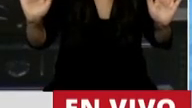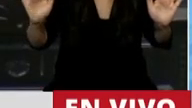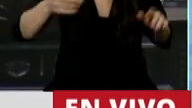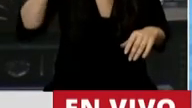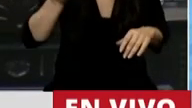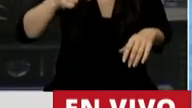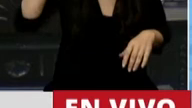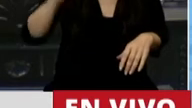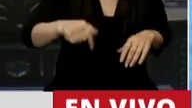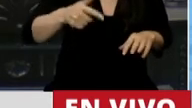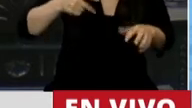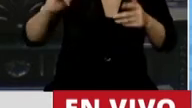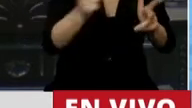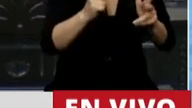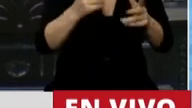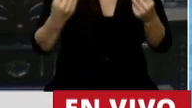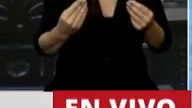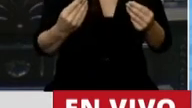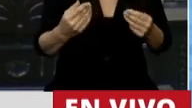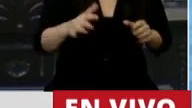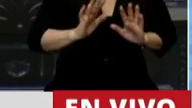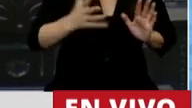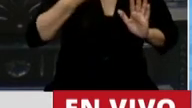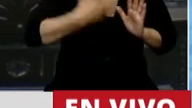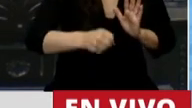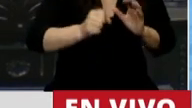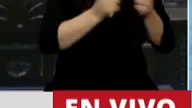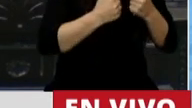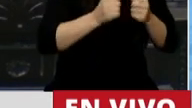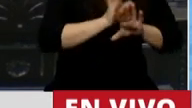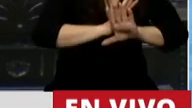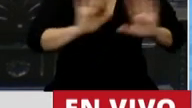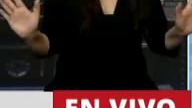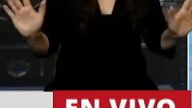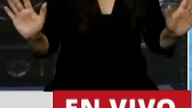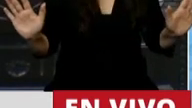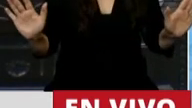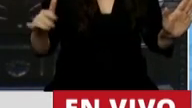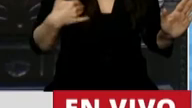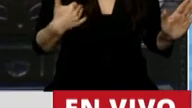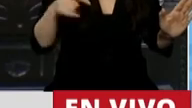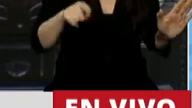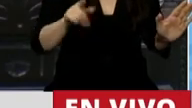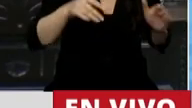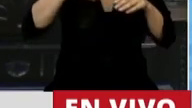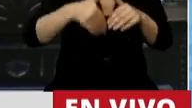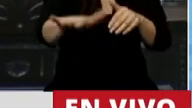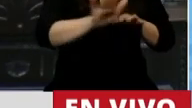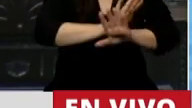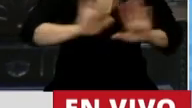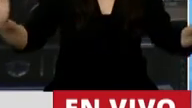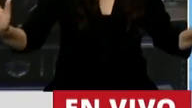hoy, porque lo que me importa es que no haya más abortos clandestinos en la Argentina de acá para